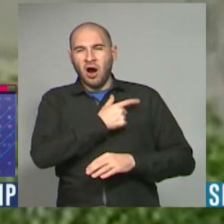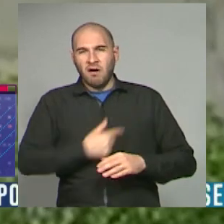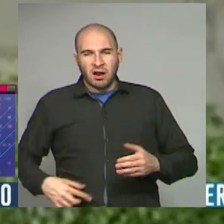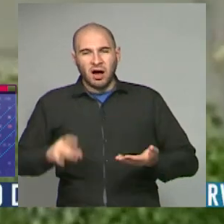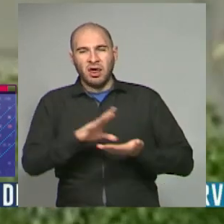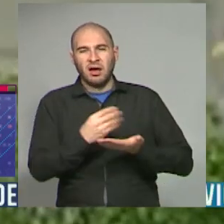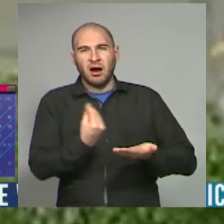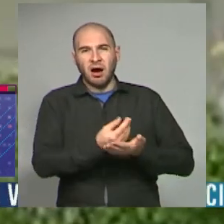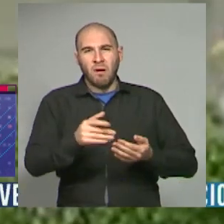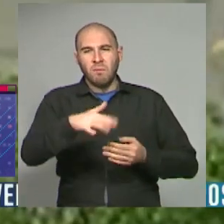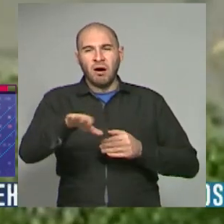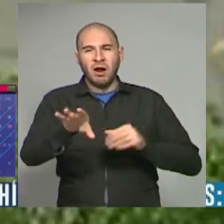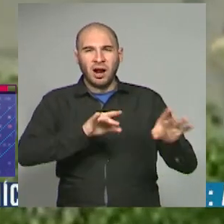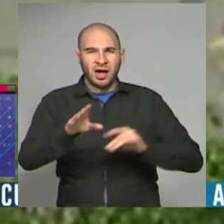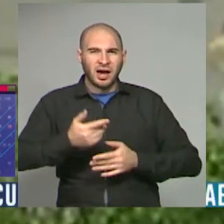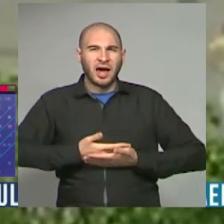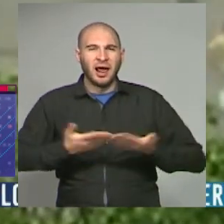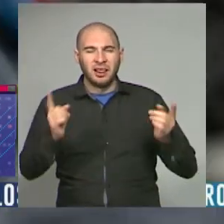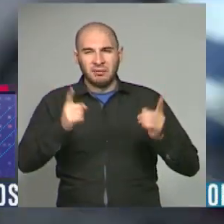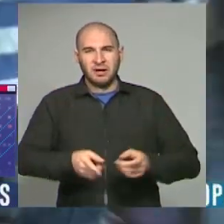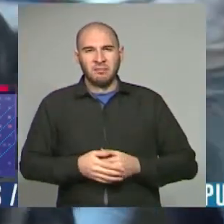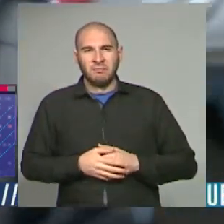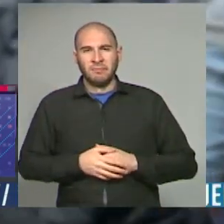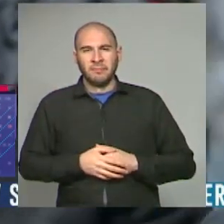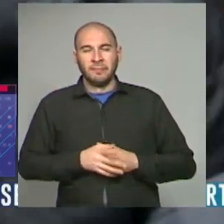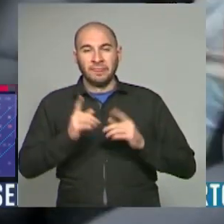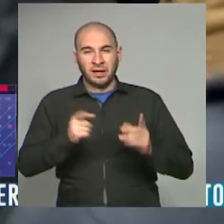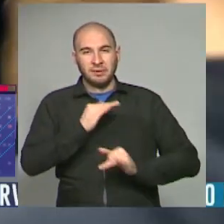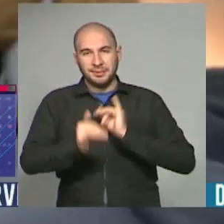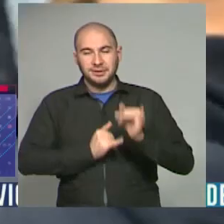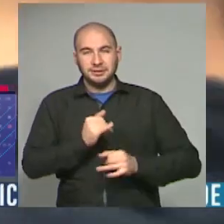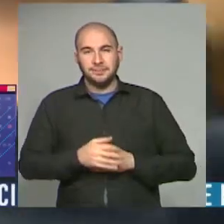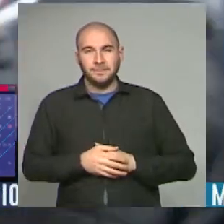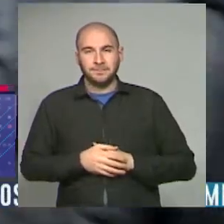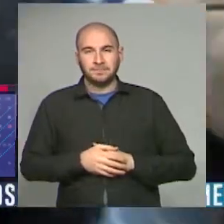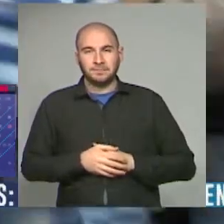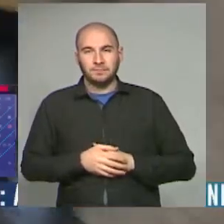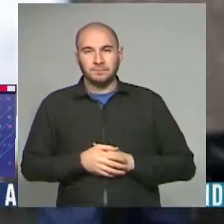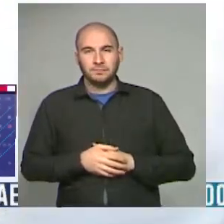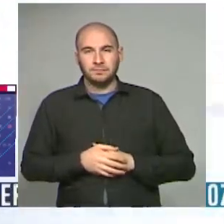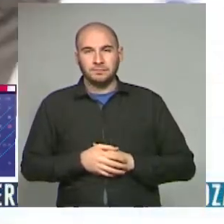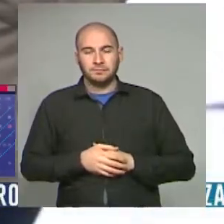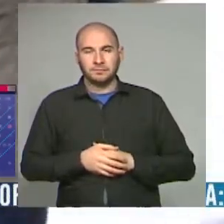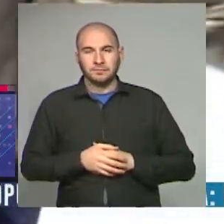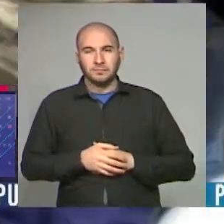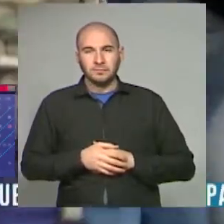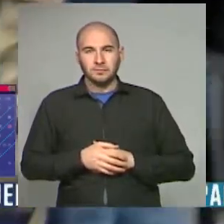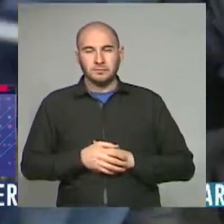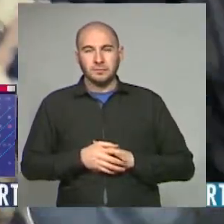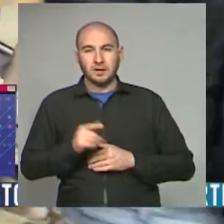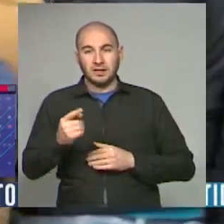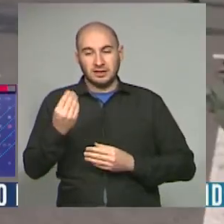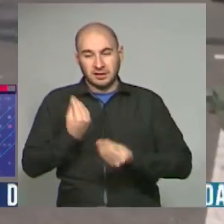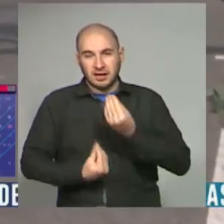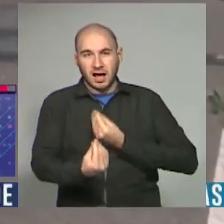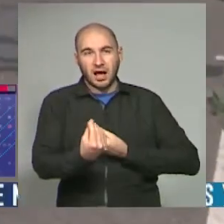ha sido elegido por el pueblo masivamente también, eso también hay que decirlo, y también, bueno, dejando a su